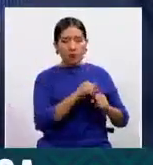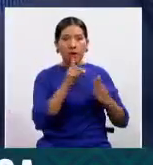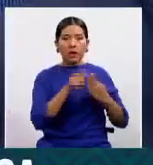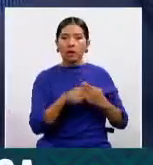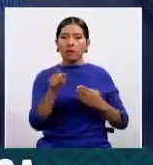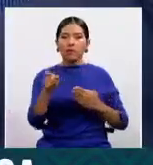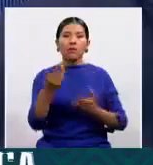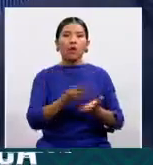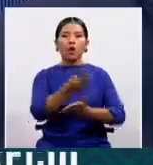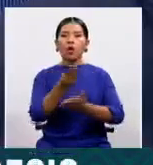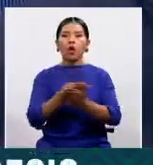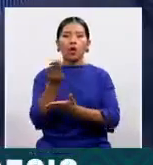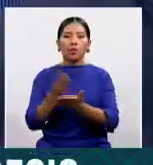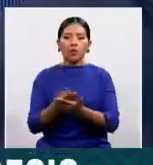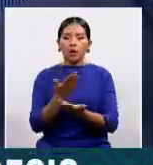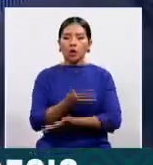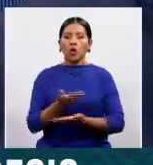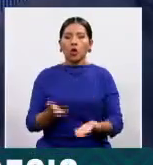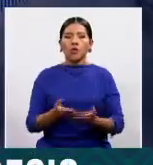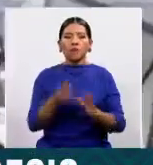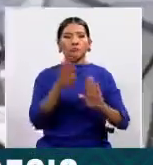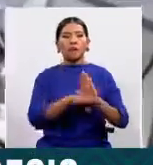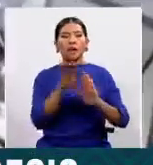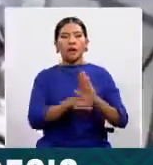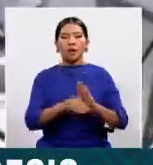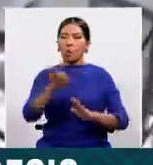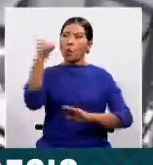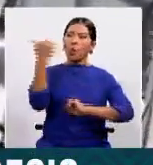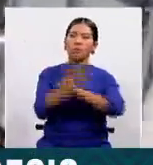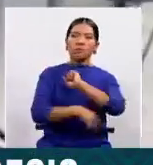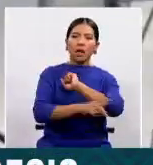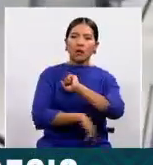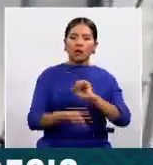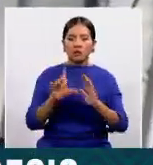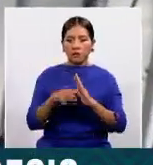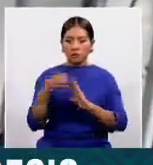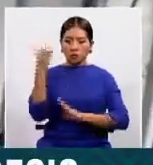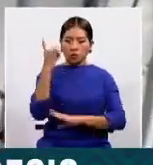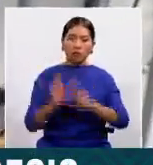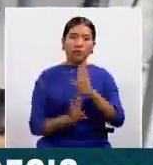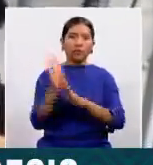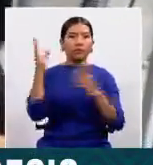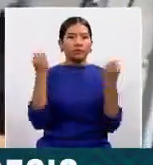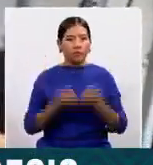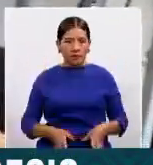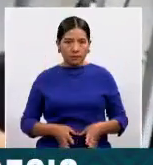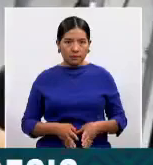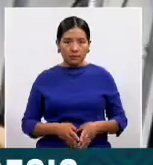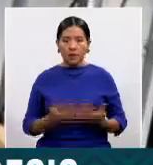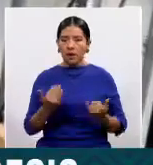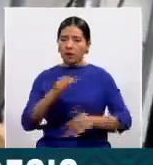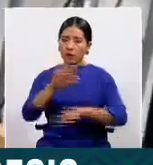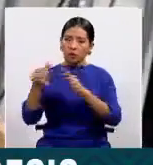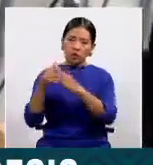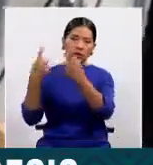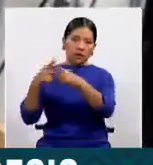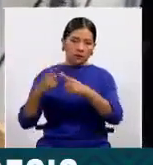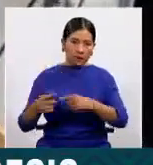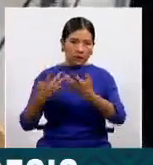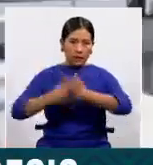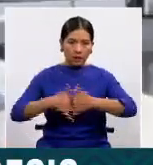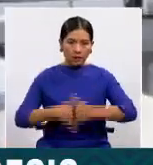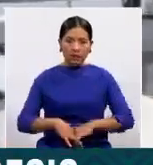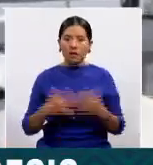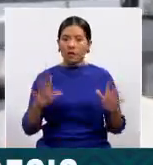es un eslogan, está vinculado con la producción nacional. De esta manera, algunos proveedores de los subsidios se declaran en emergencia ante denuncias de